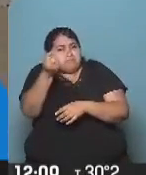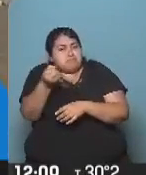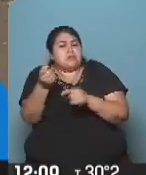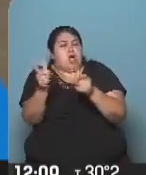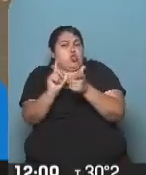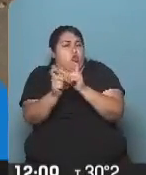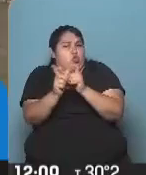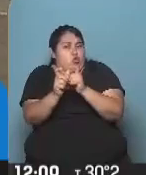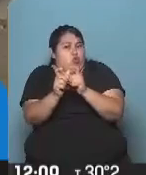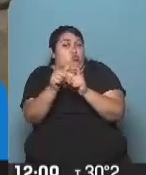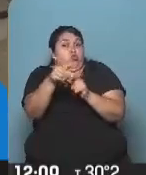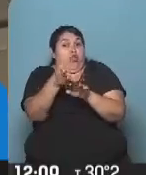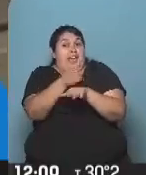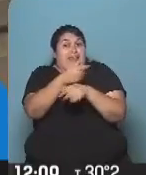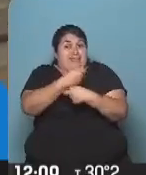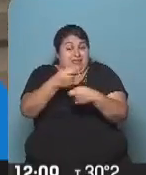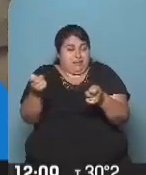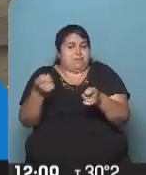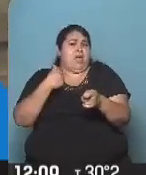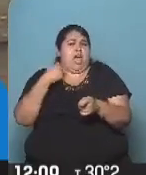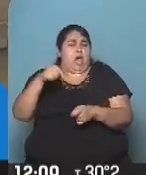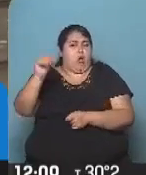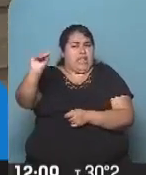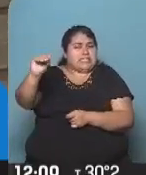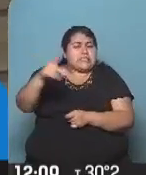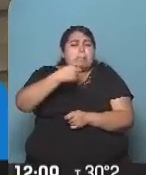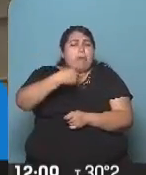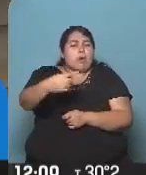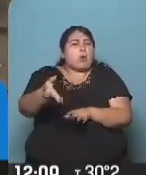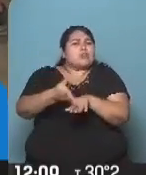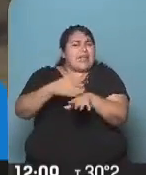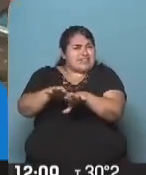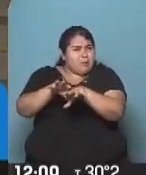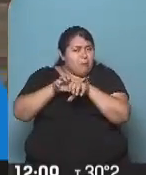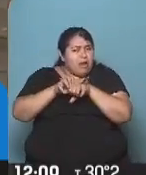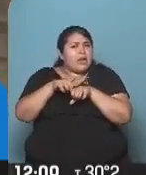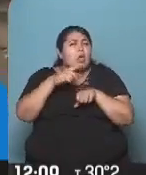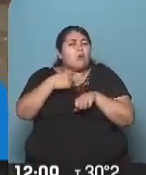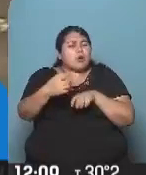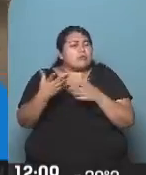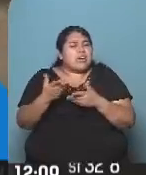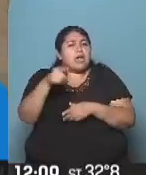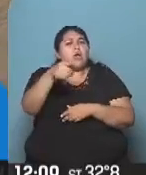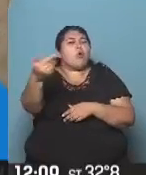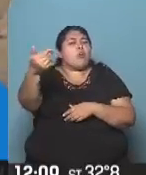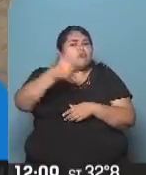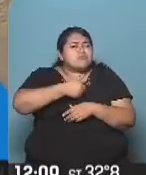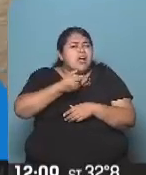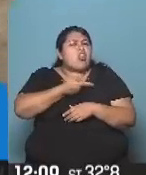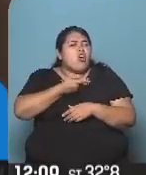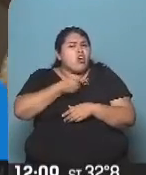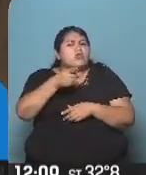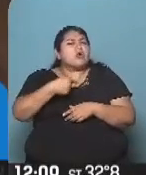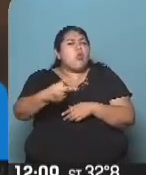la distribución de los números. Pero vamos a molestar a quienes están aquí a ver desde muy temprano. ¿Qué tal? Muy buenas tardes. ¿De dónde venís y cuándo